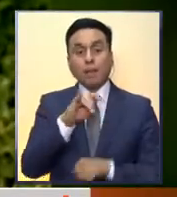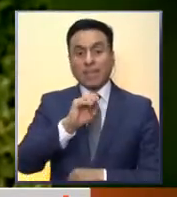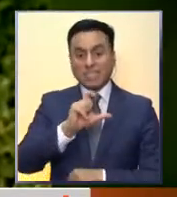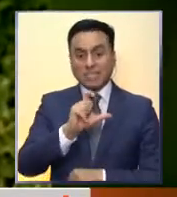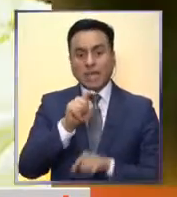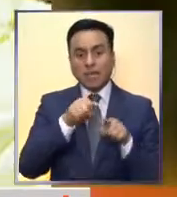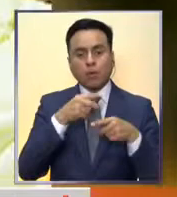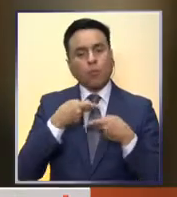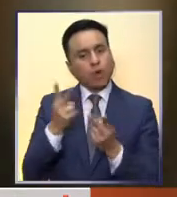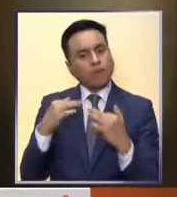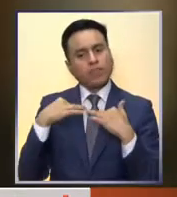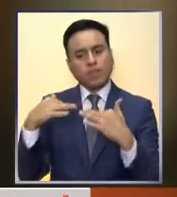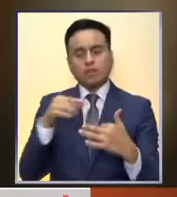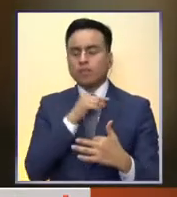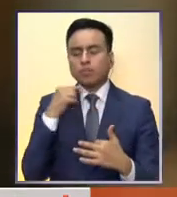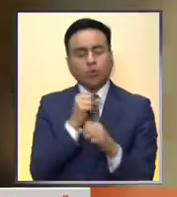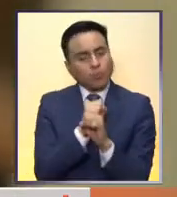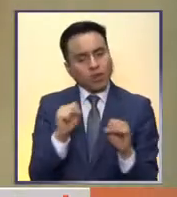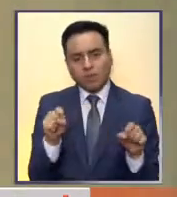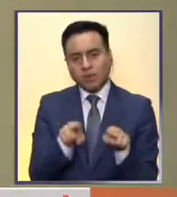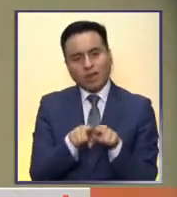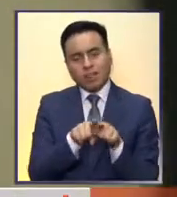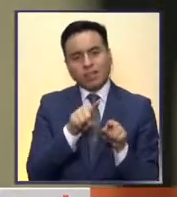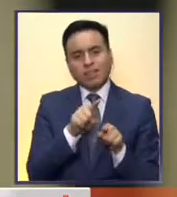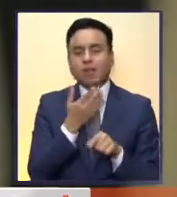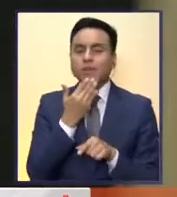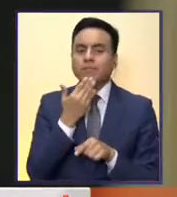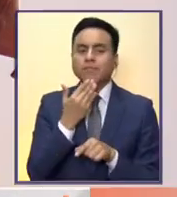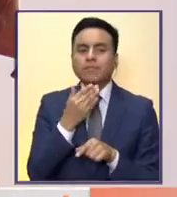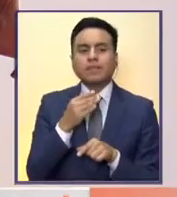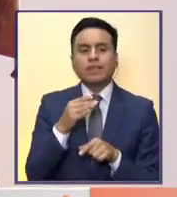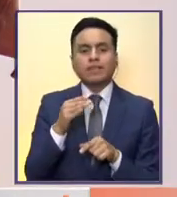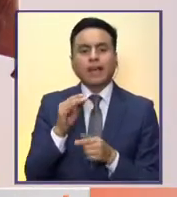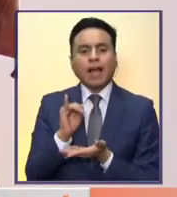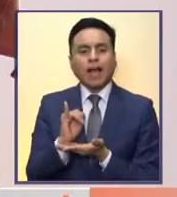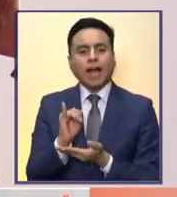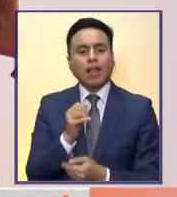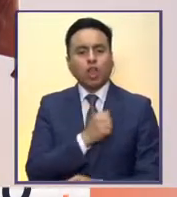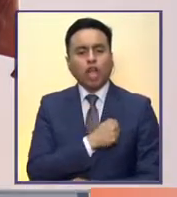actos propios del sacerdocio. Además, la entidad católica